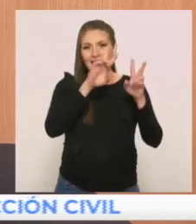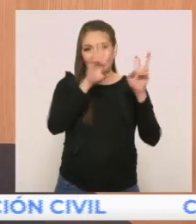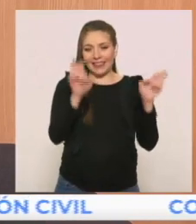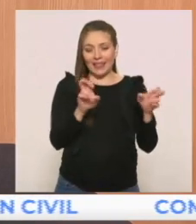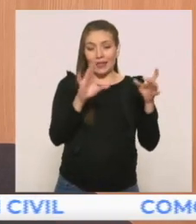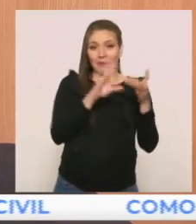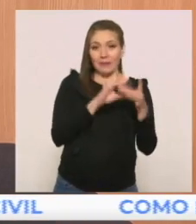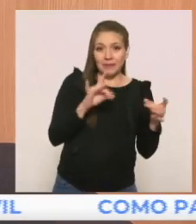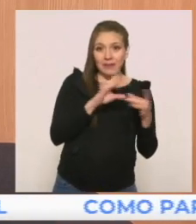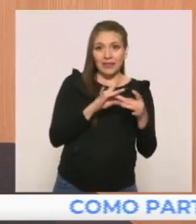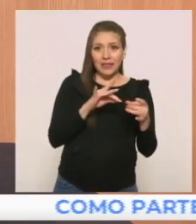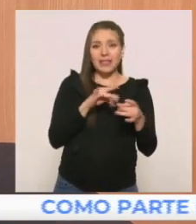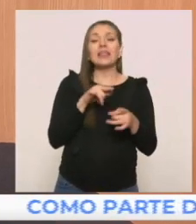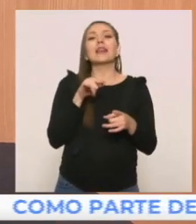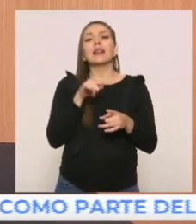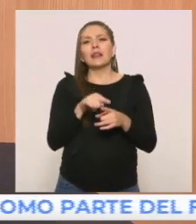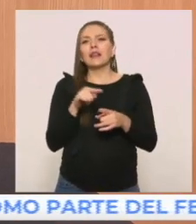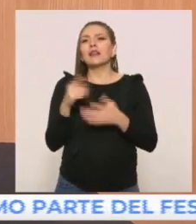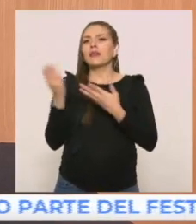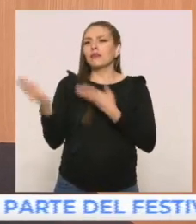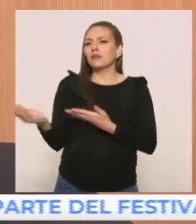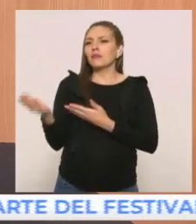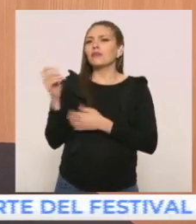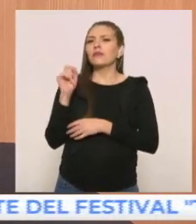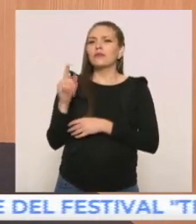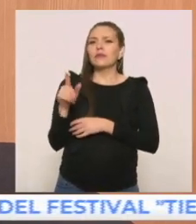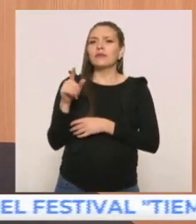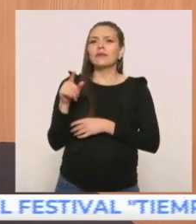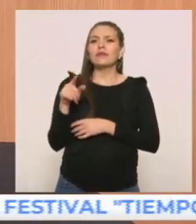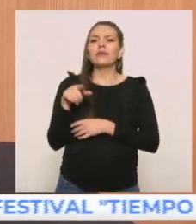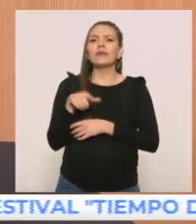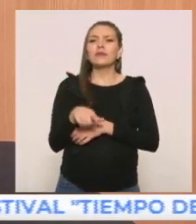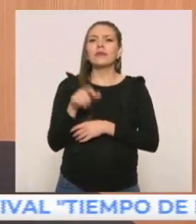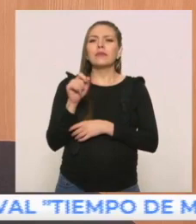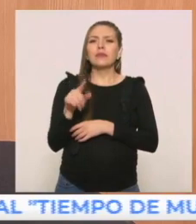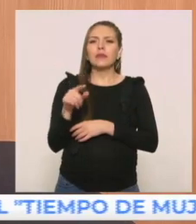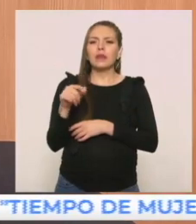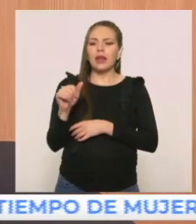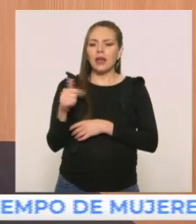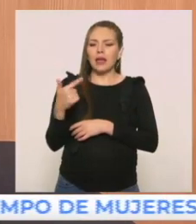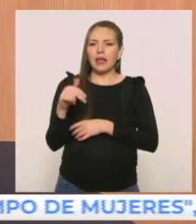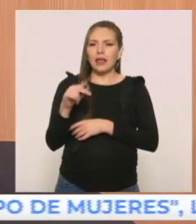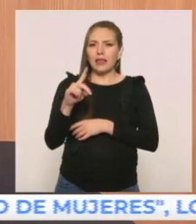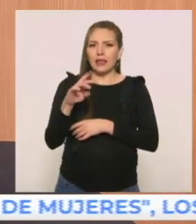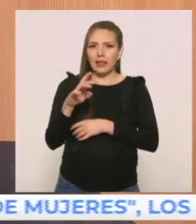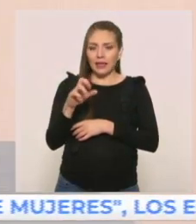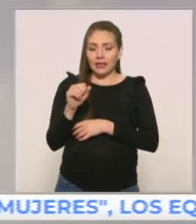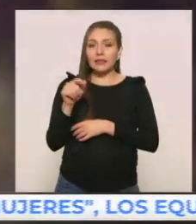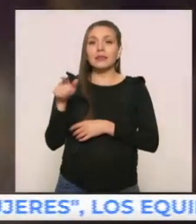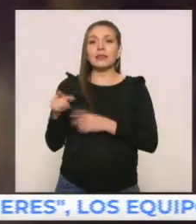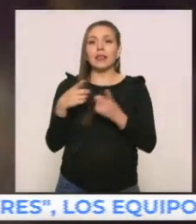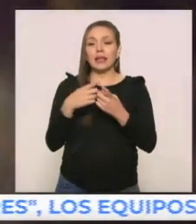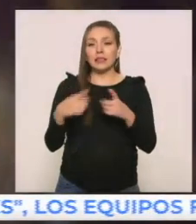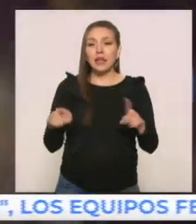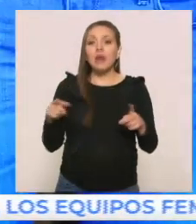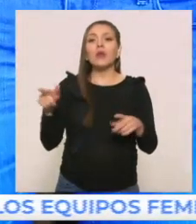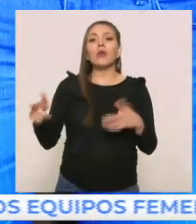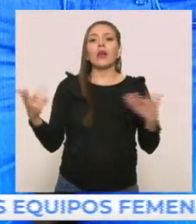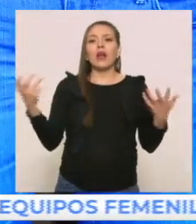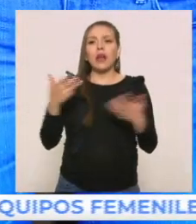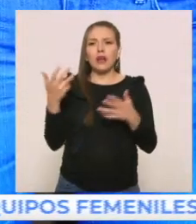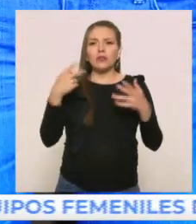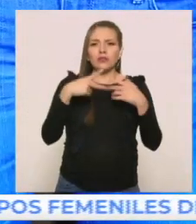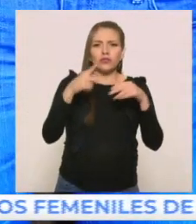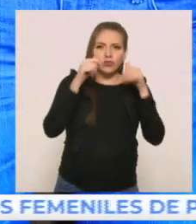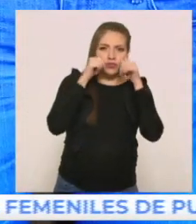¿Qué hacer para alejarnos del machismo? Queremos presentarles Agendas de Género y Desarrollo. Es una organización sin fines de lucro que ha centrado su atención, sus